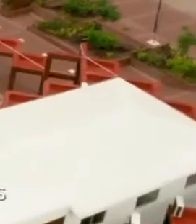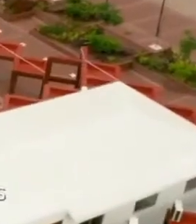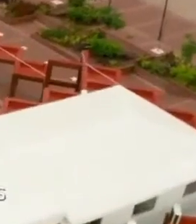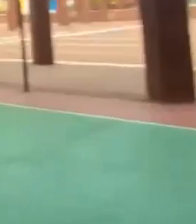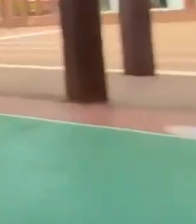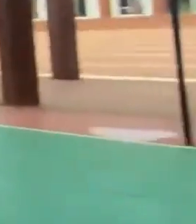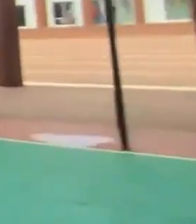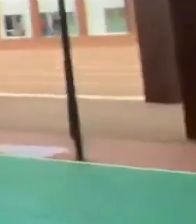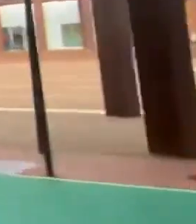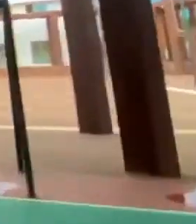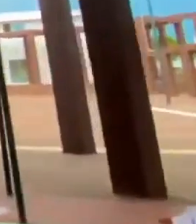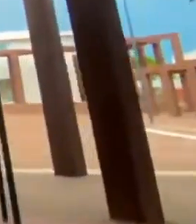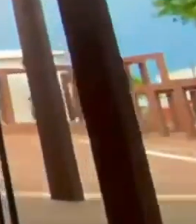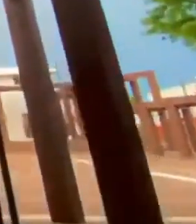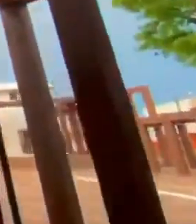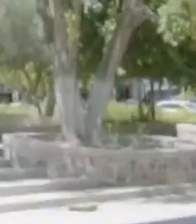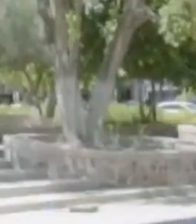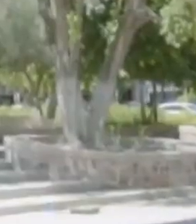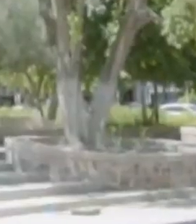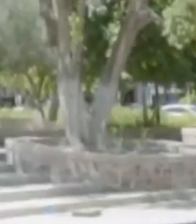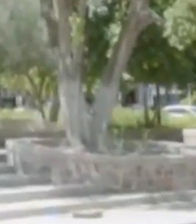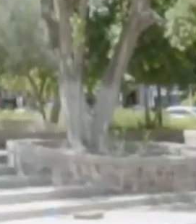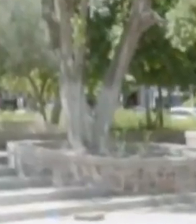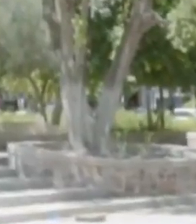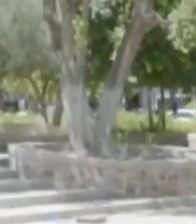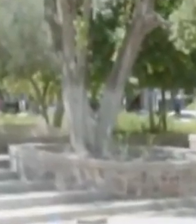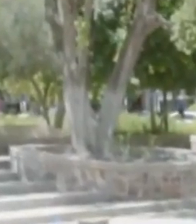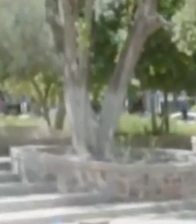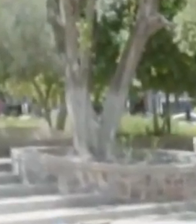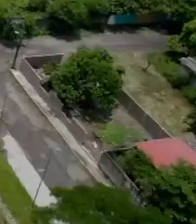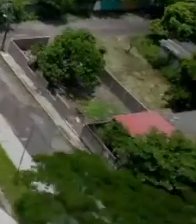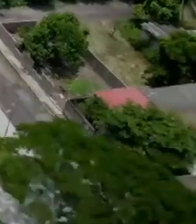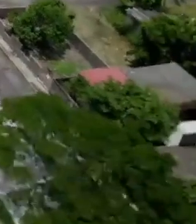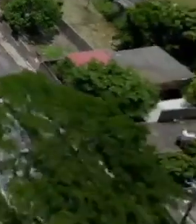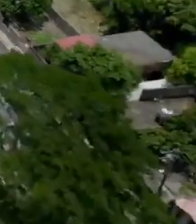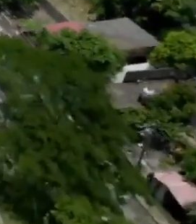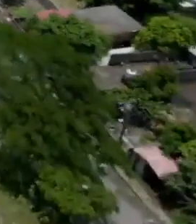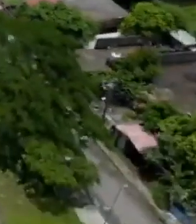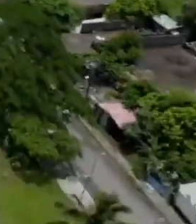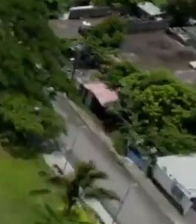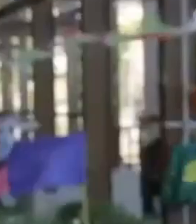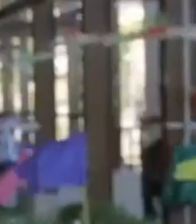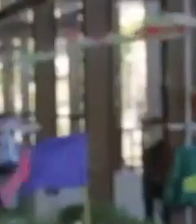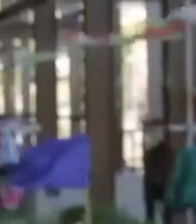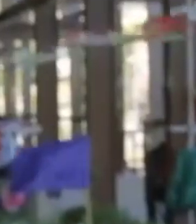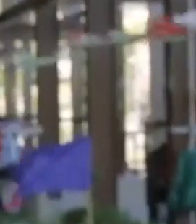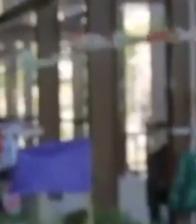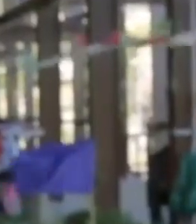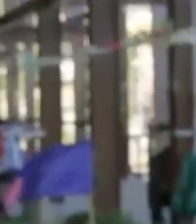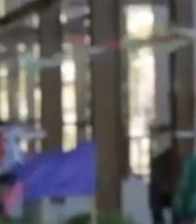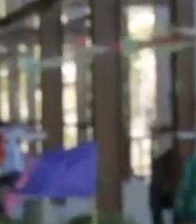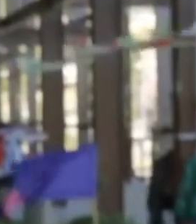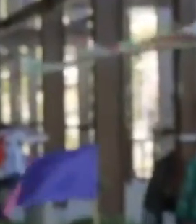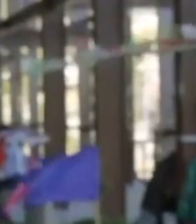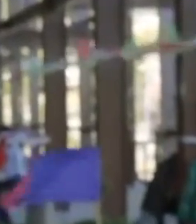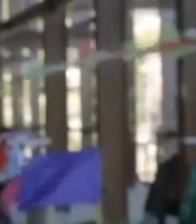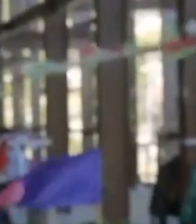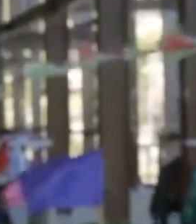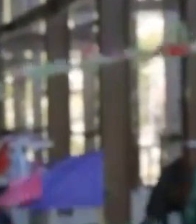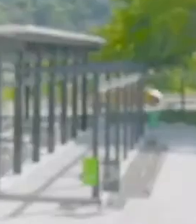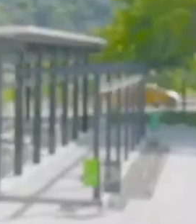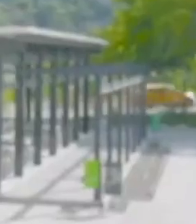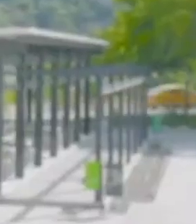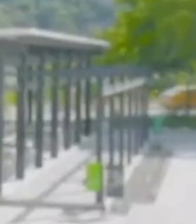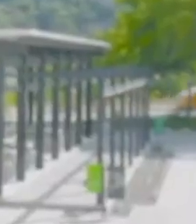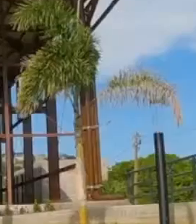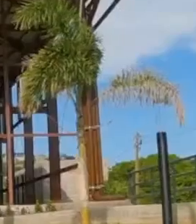adultos. La verdad, habíamos estado olvidados muchos años, mucho tiempo atrás. Pues ya lo pedíamos, lo